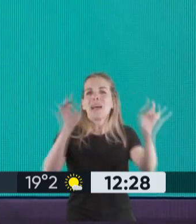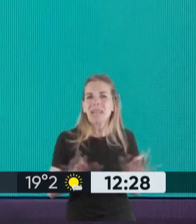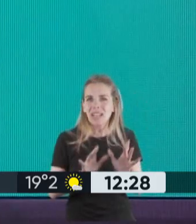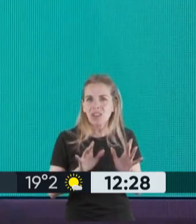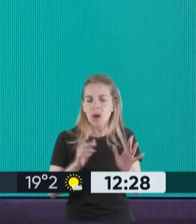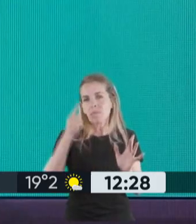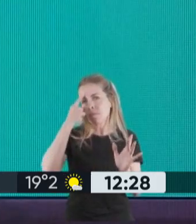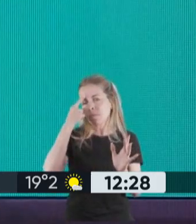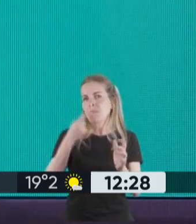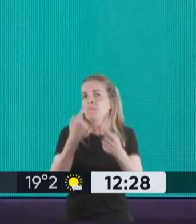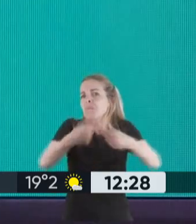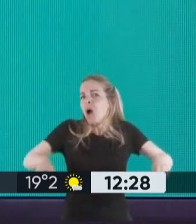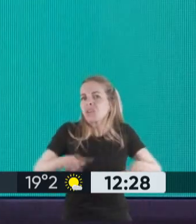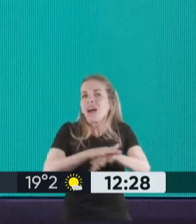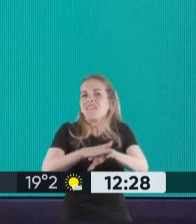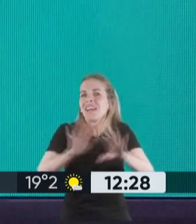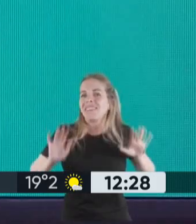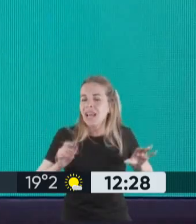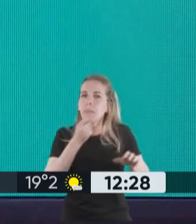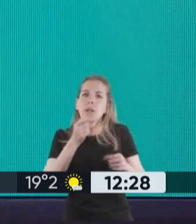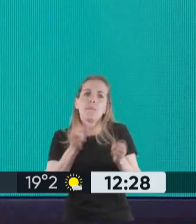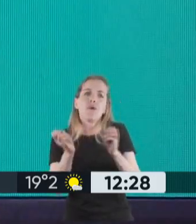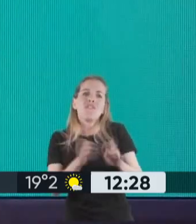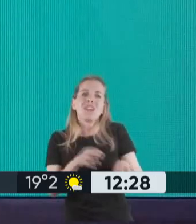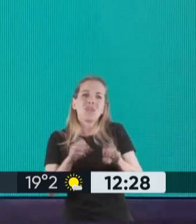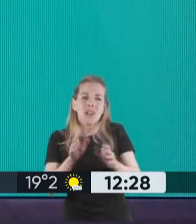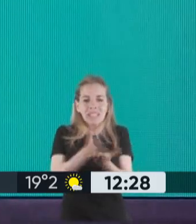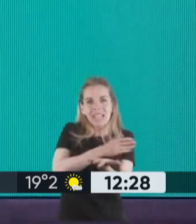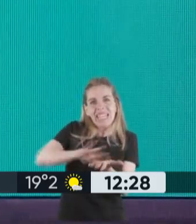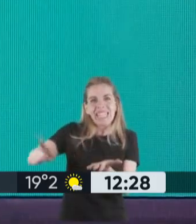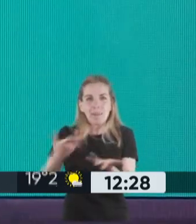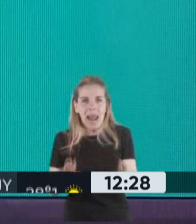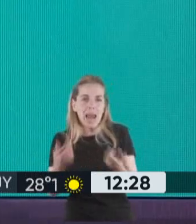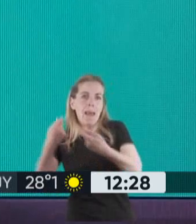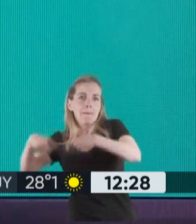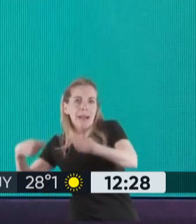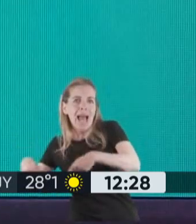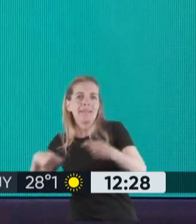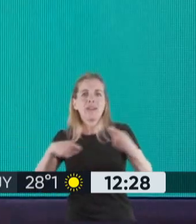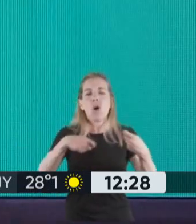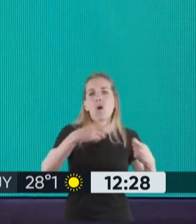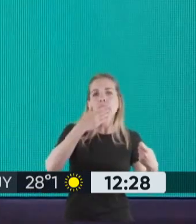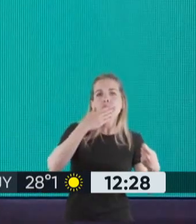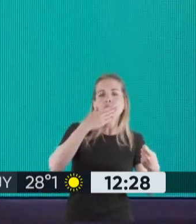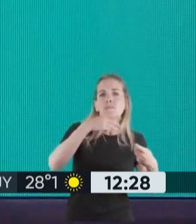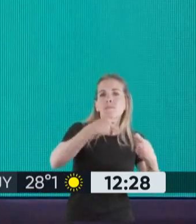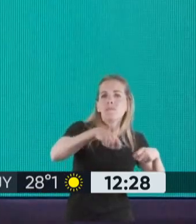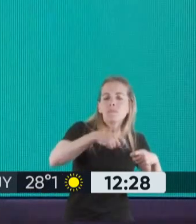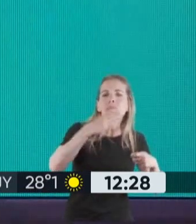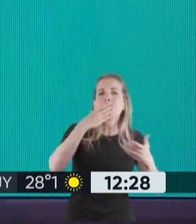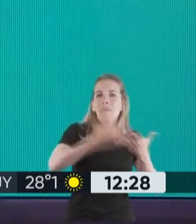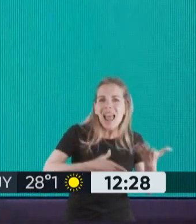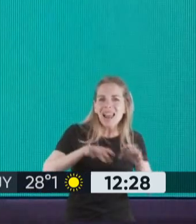mínimas. Dividir los residuos entre los reciclables y no. Miren qué poquito y no lo